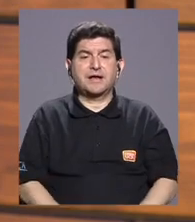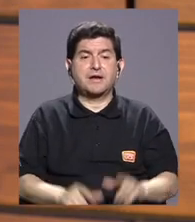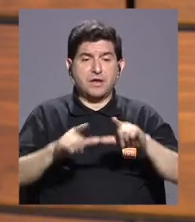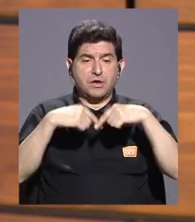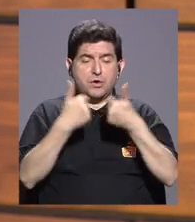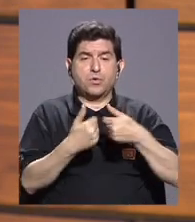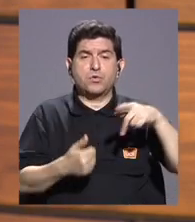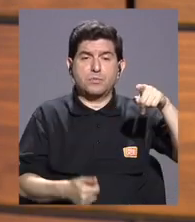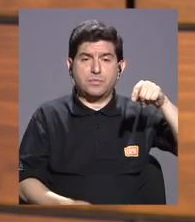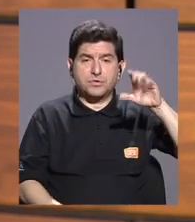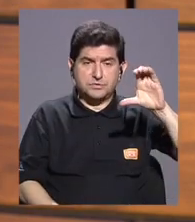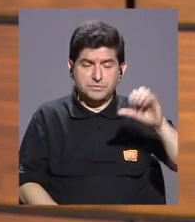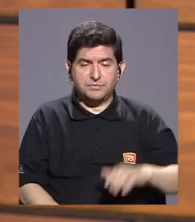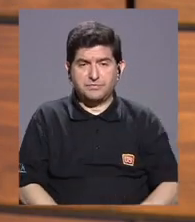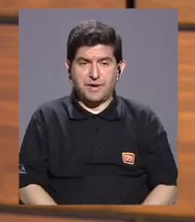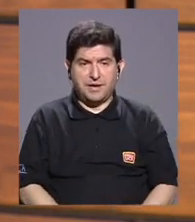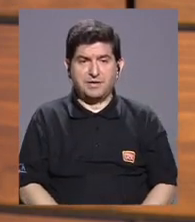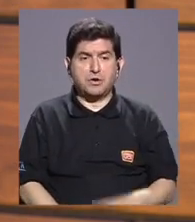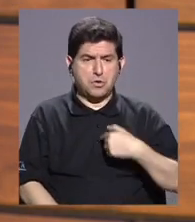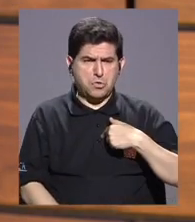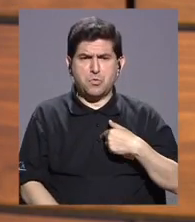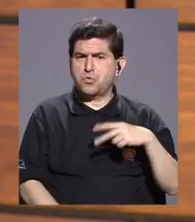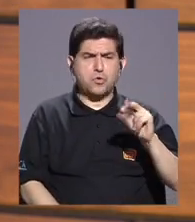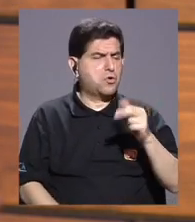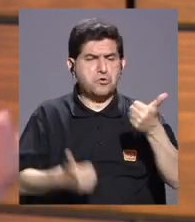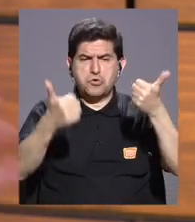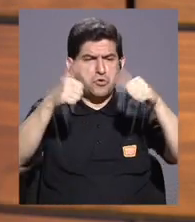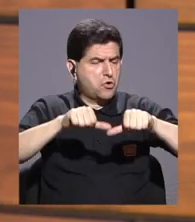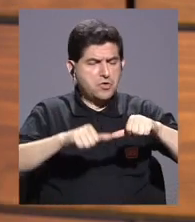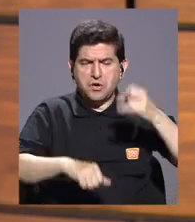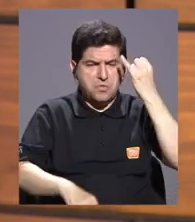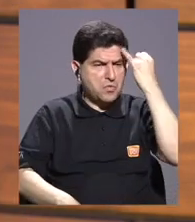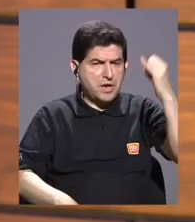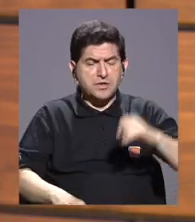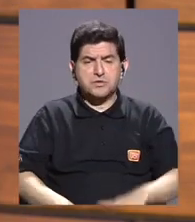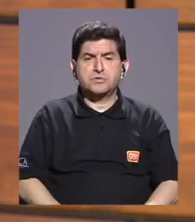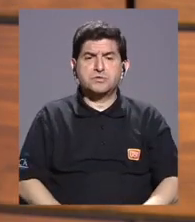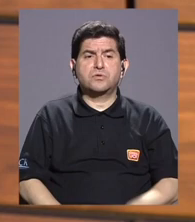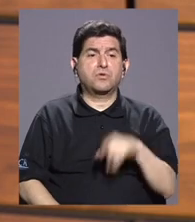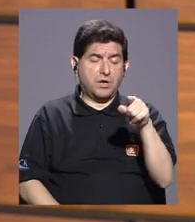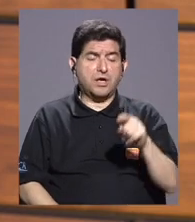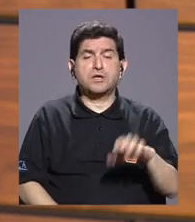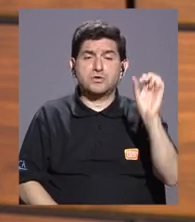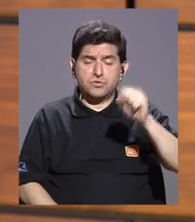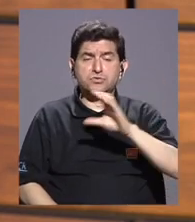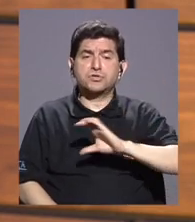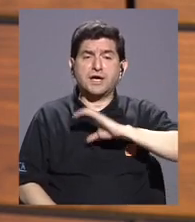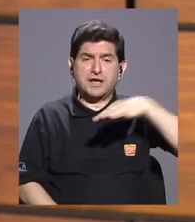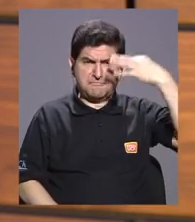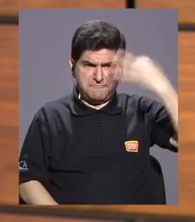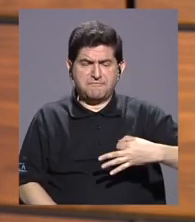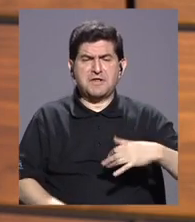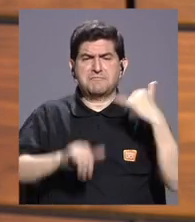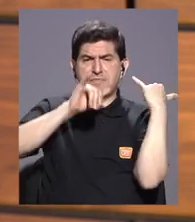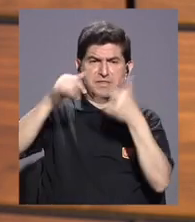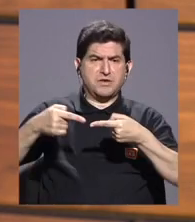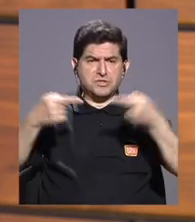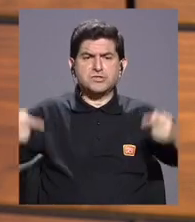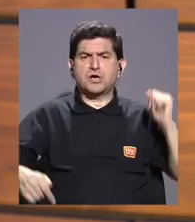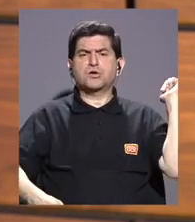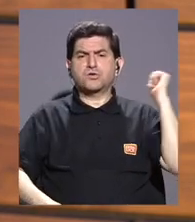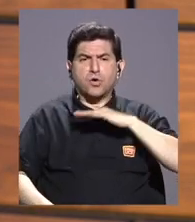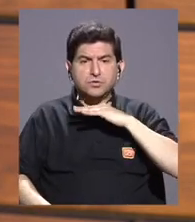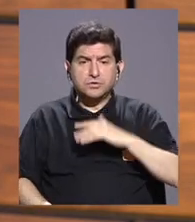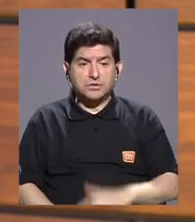Acción Ciudadana que se habían caracterizado, aunque uno no coincidía con ellos en algunas cosas, se habían caracterizado por ser firmes en la denuncia contra